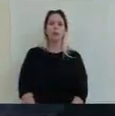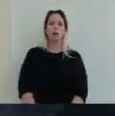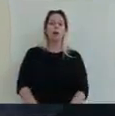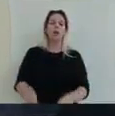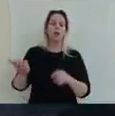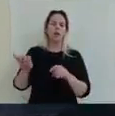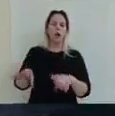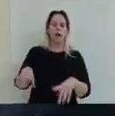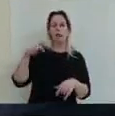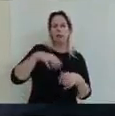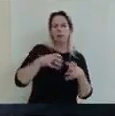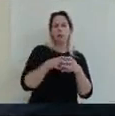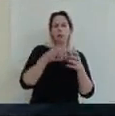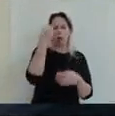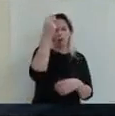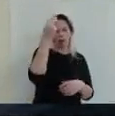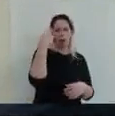eso